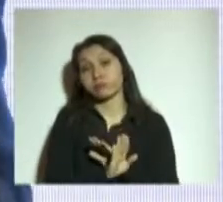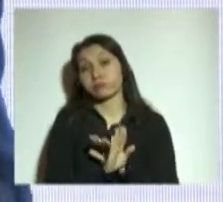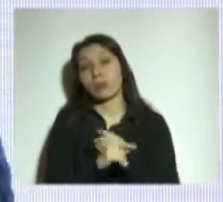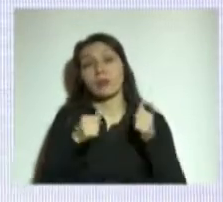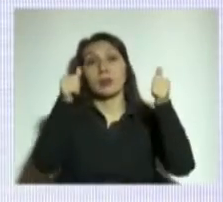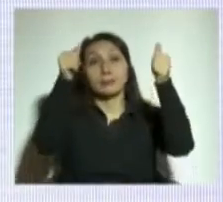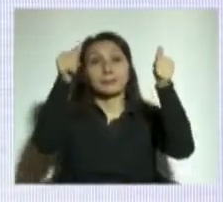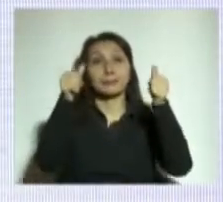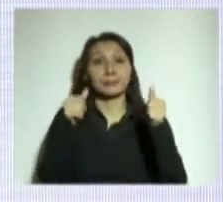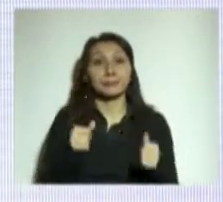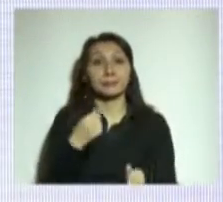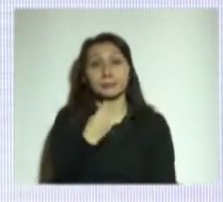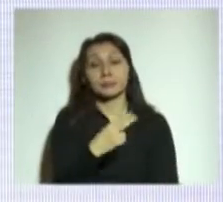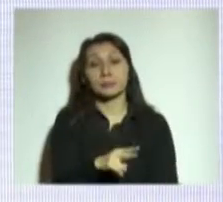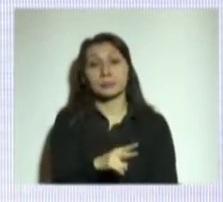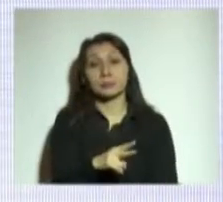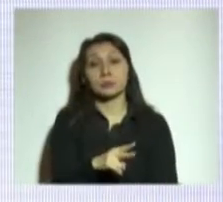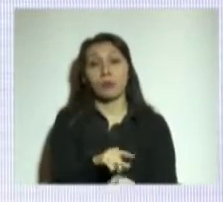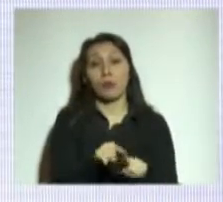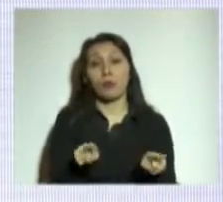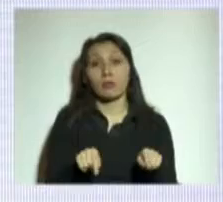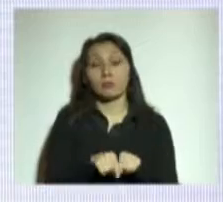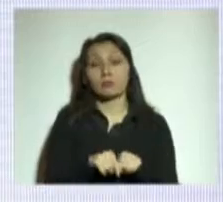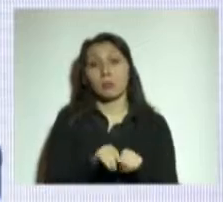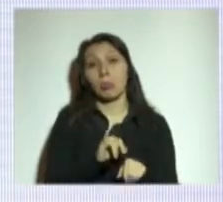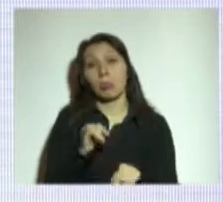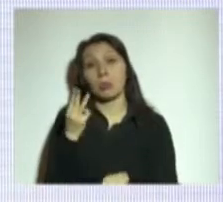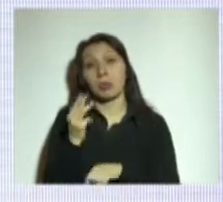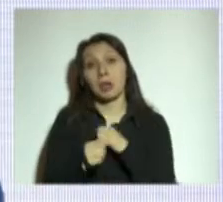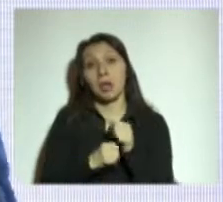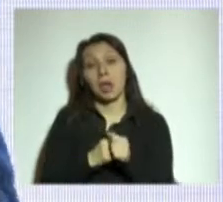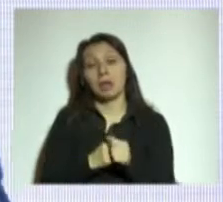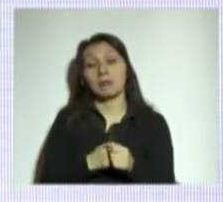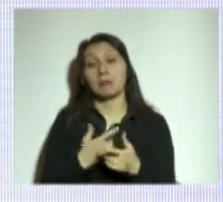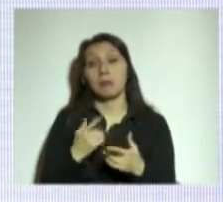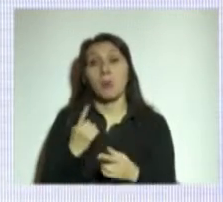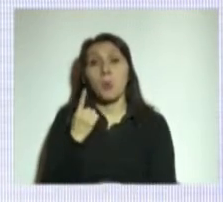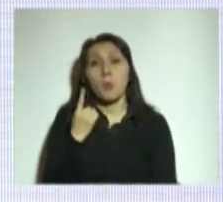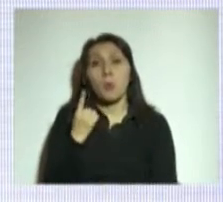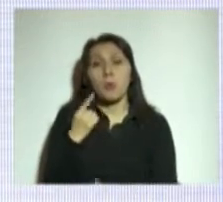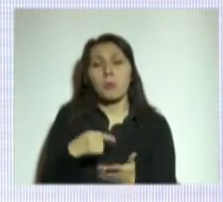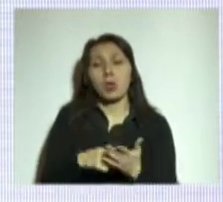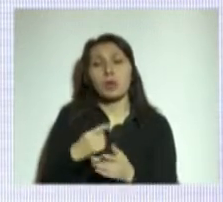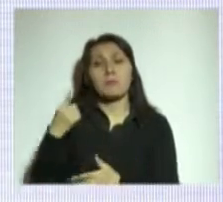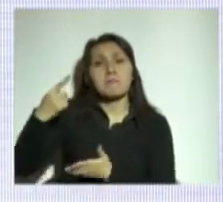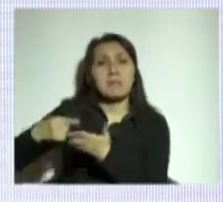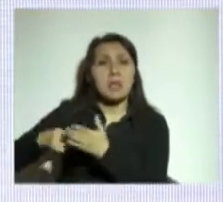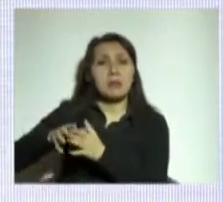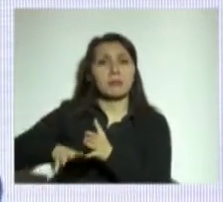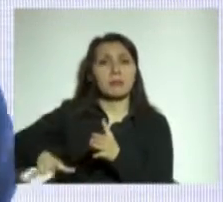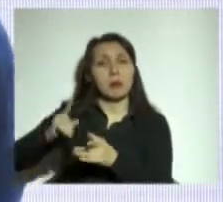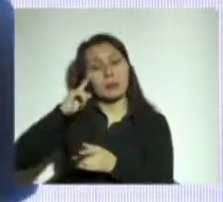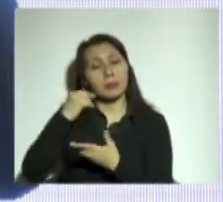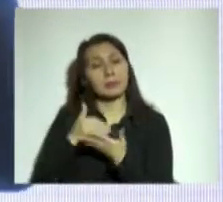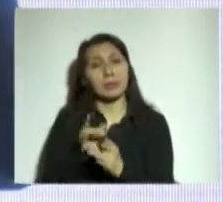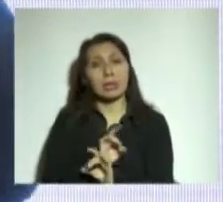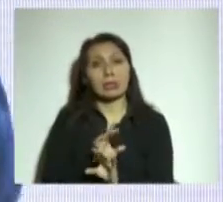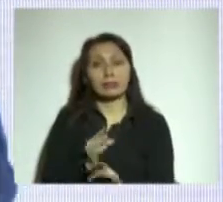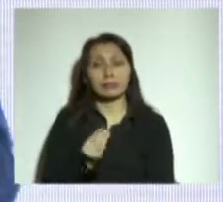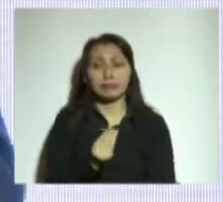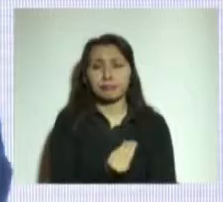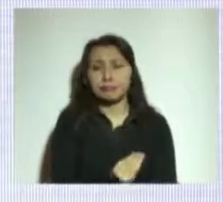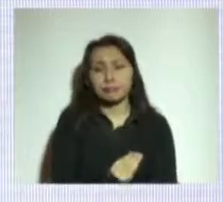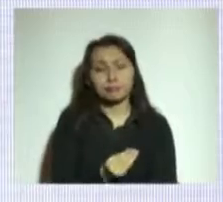pared de su despacho y que al cabo de 3 años no se ha hecho más que el 1 por 1000 de lo que estaba previsto. Por lo tanto,